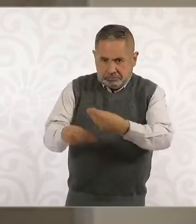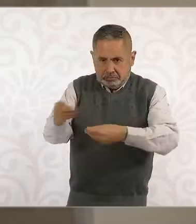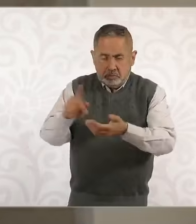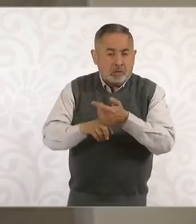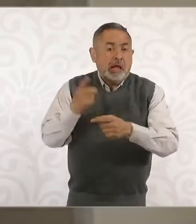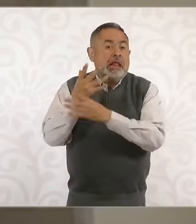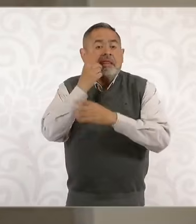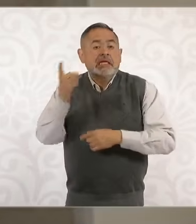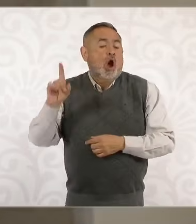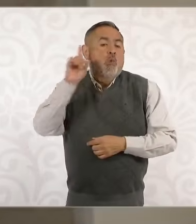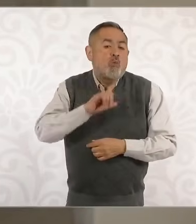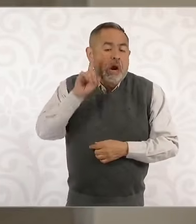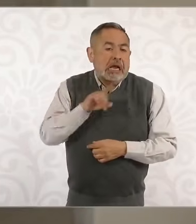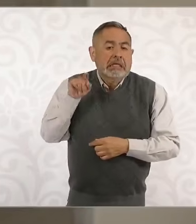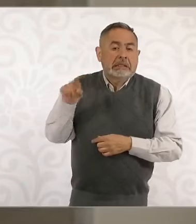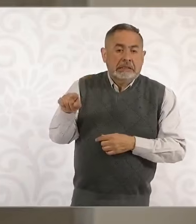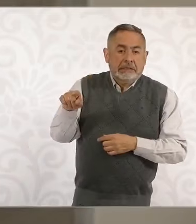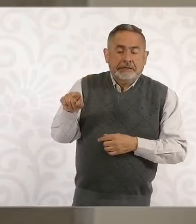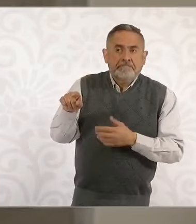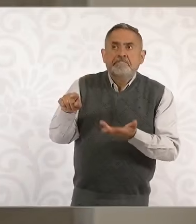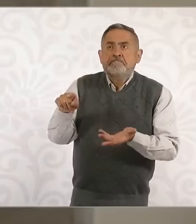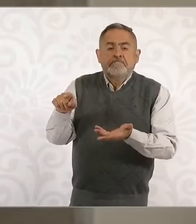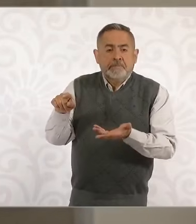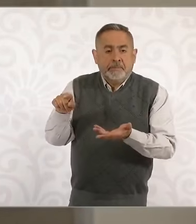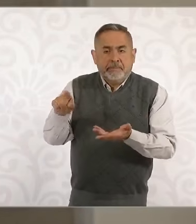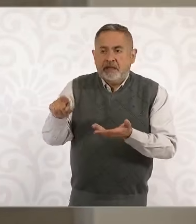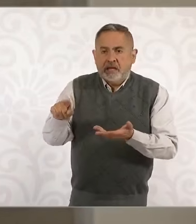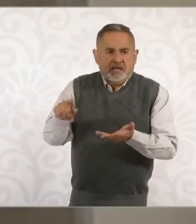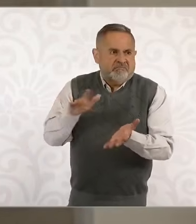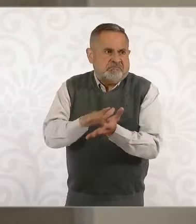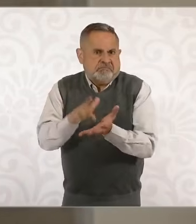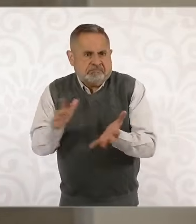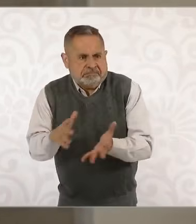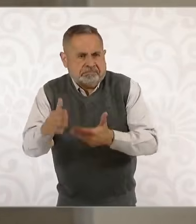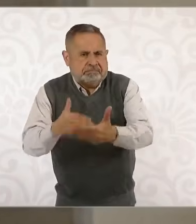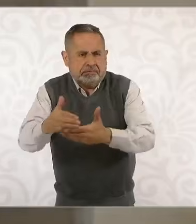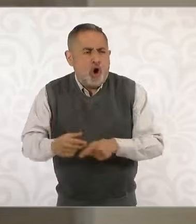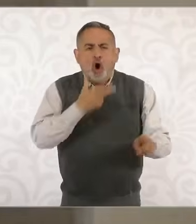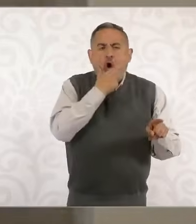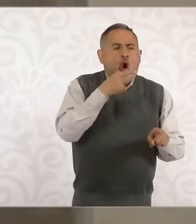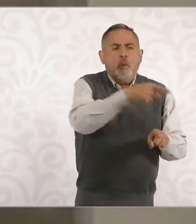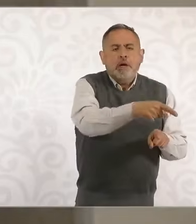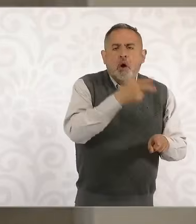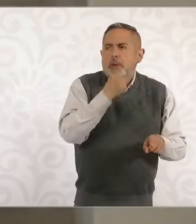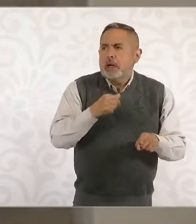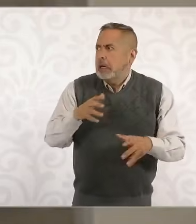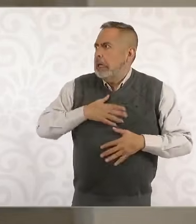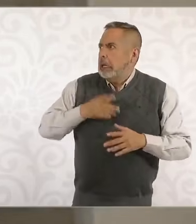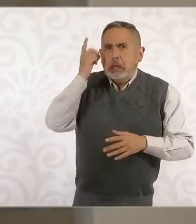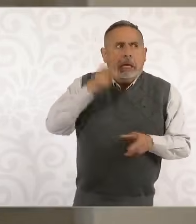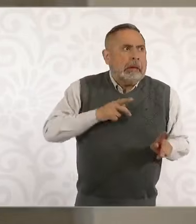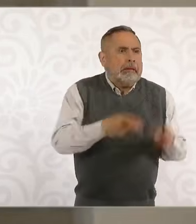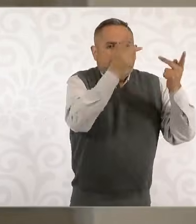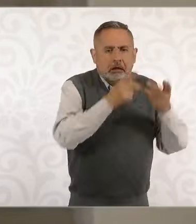las mujeres son el sustento de la casa, que a diferencia de los hombres no las van a vender, pero también